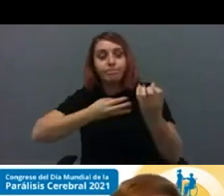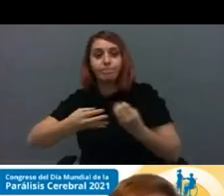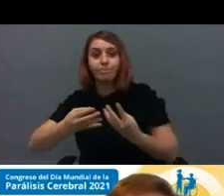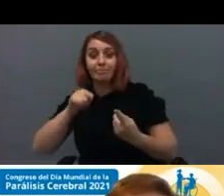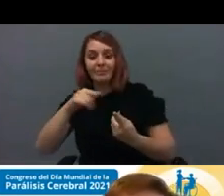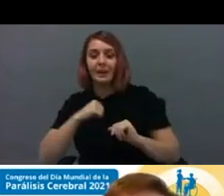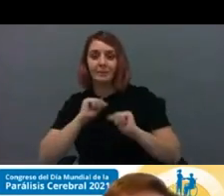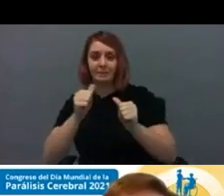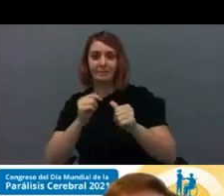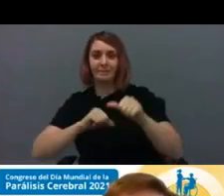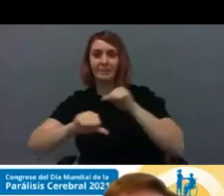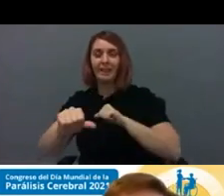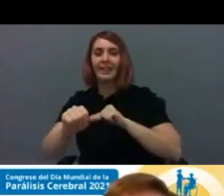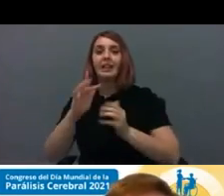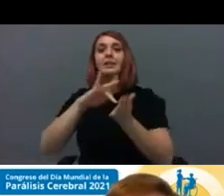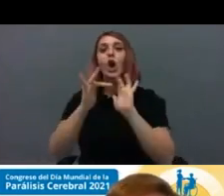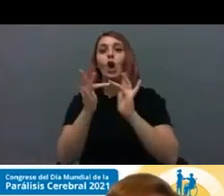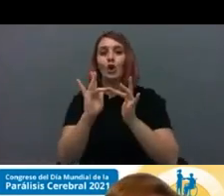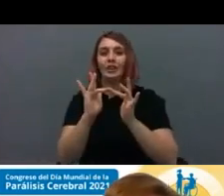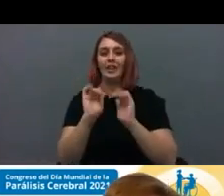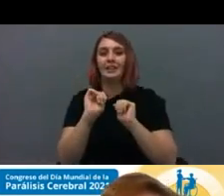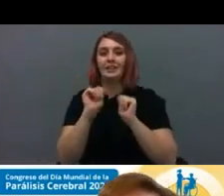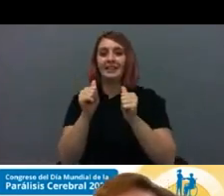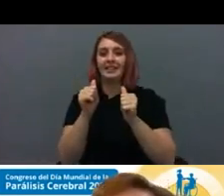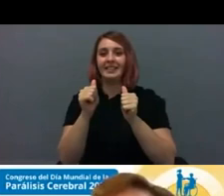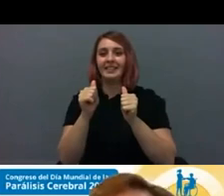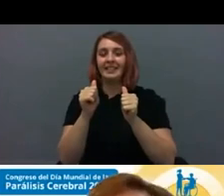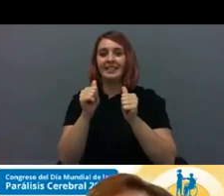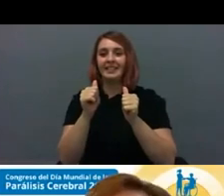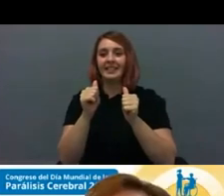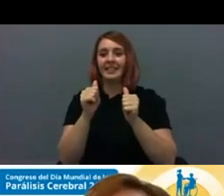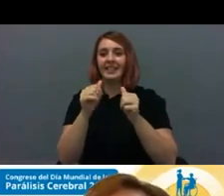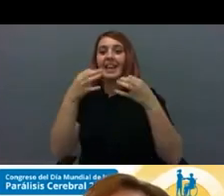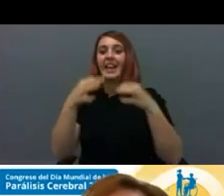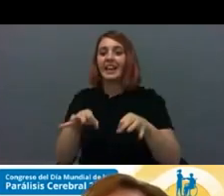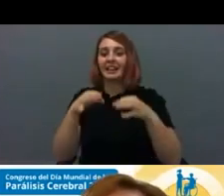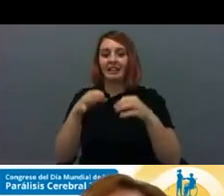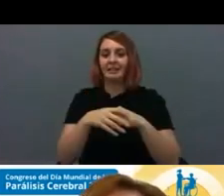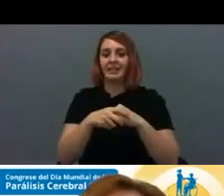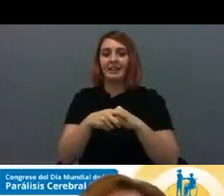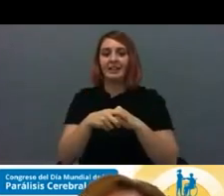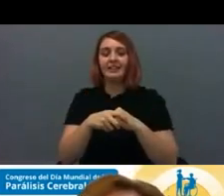se empiezan a establecer relaciones informales.